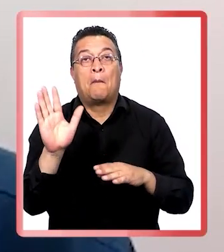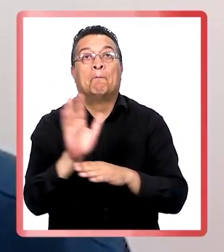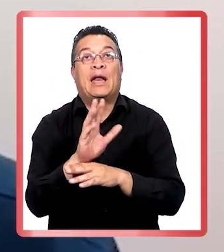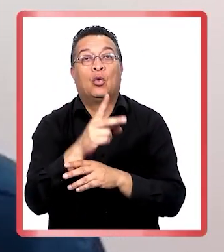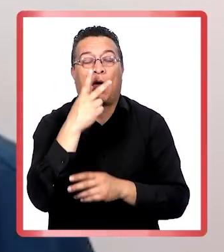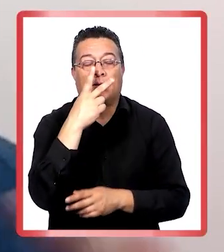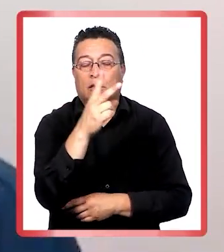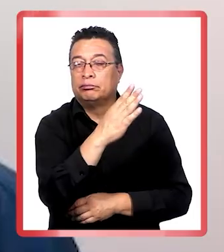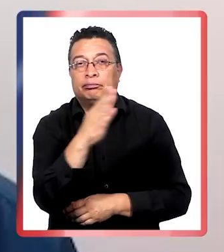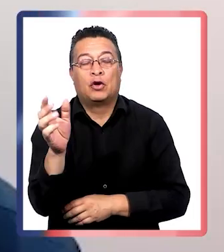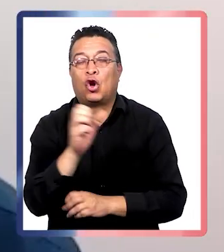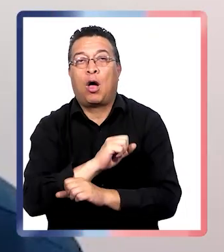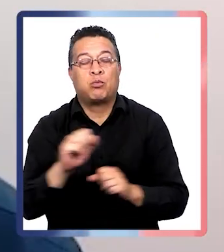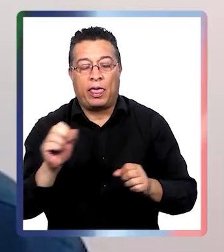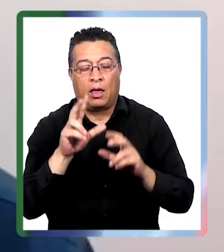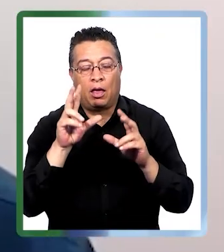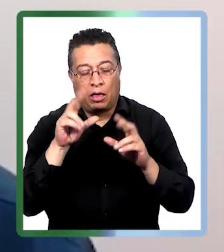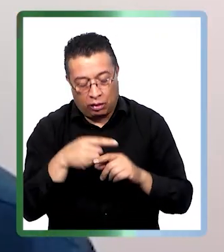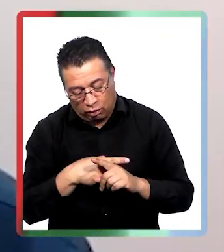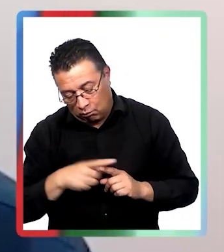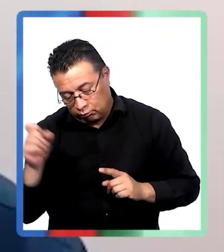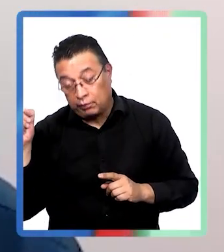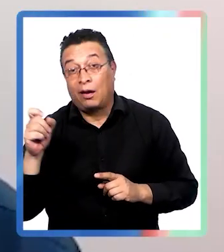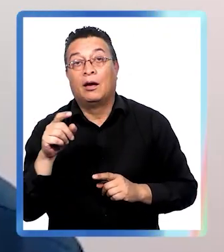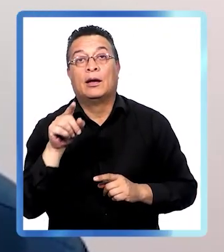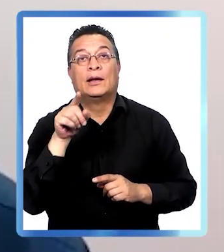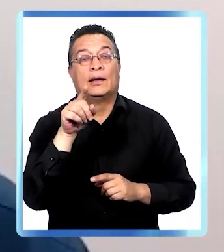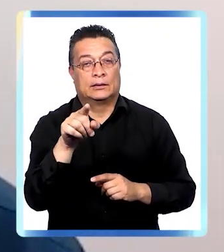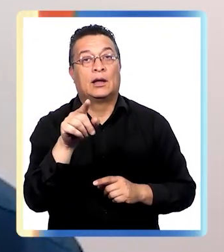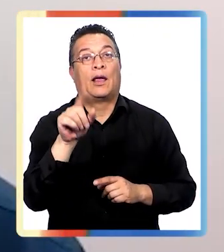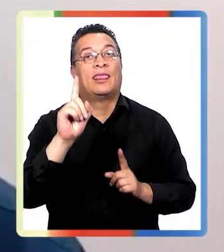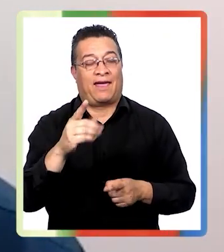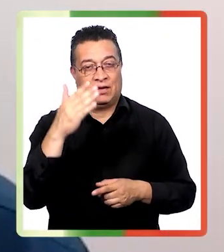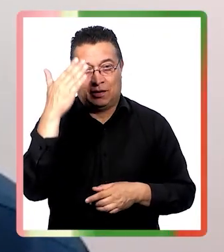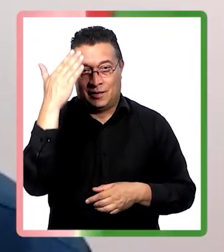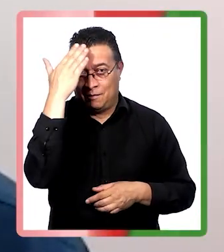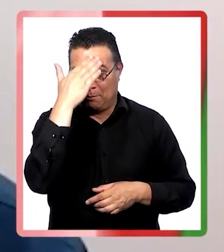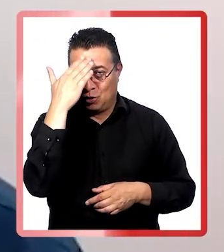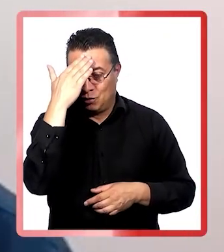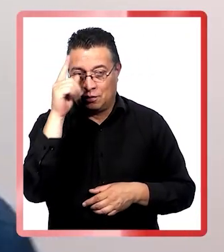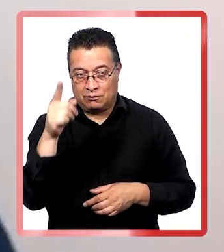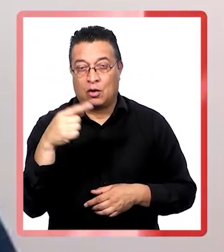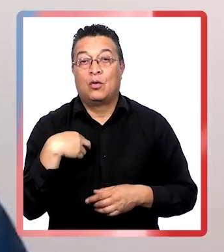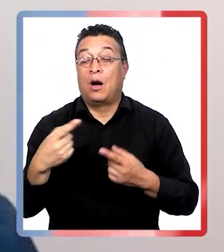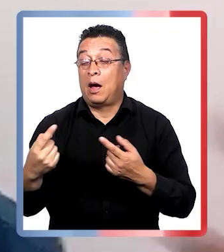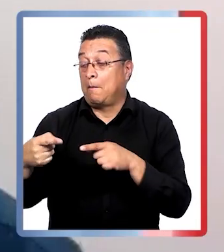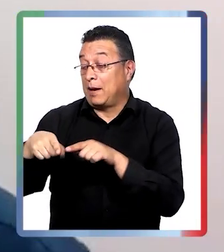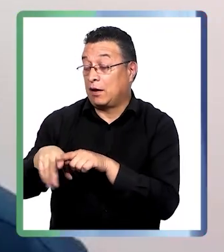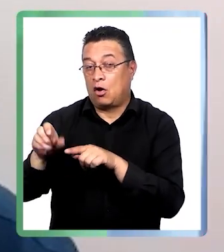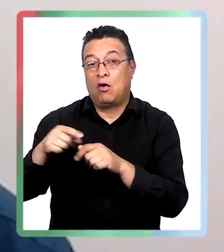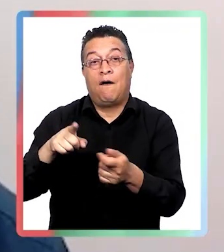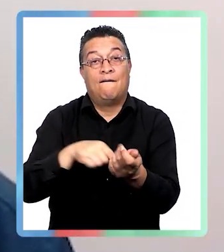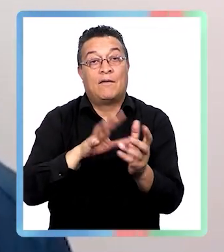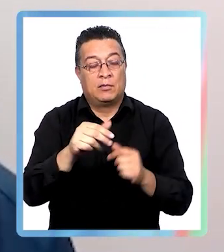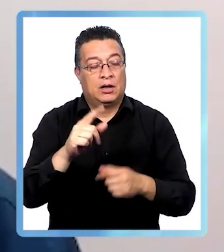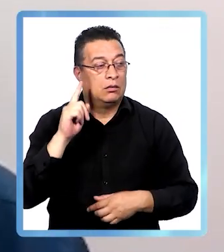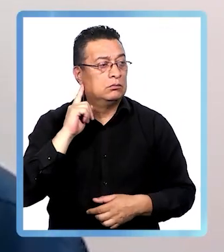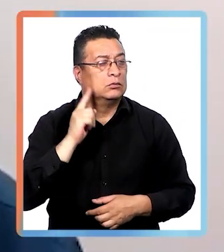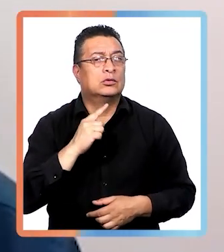ver una película, por ejemplo, esas son señales que nos tienen que preocuparse. Si usted ve a la pareja o a un